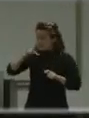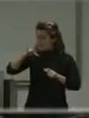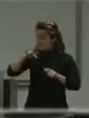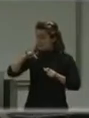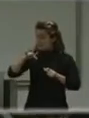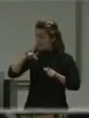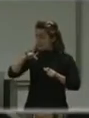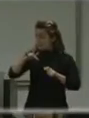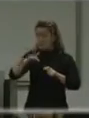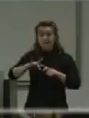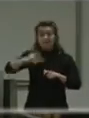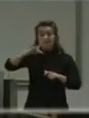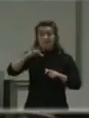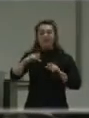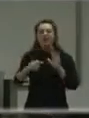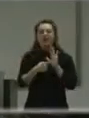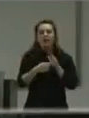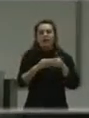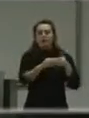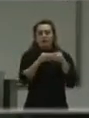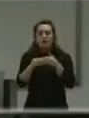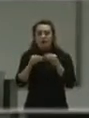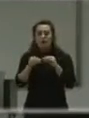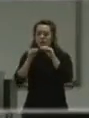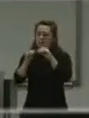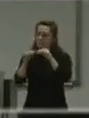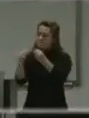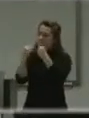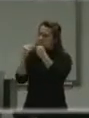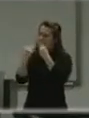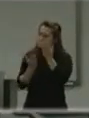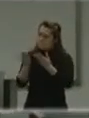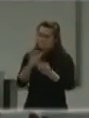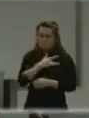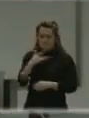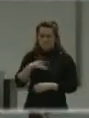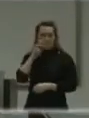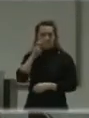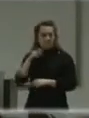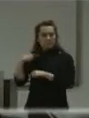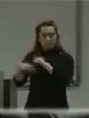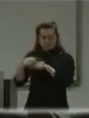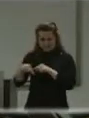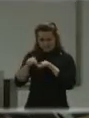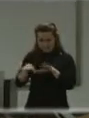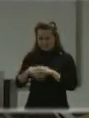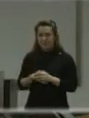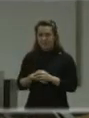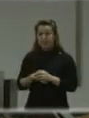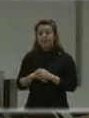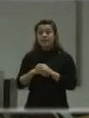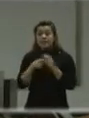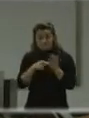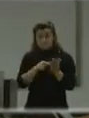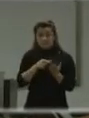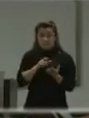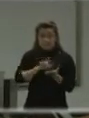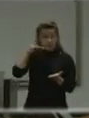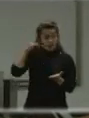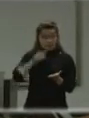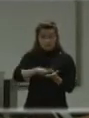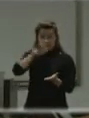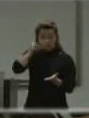que es el que tiene el manual para prestadores de servicios de salud sexual y reproductiva todos estos materiales estarán disponibles